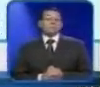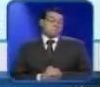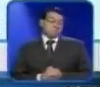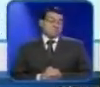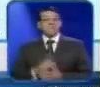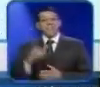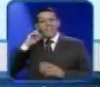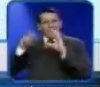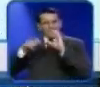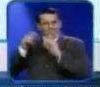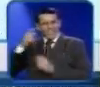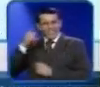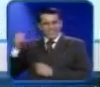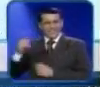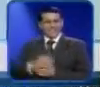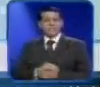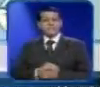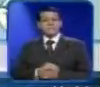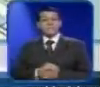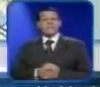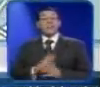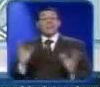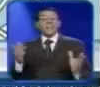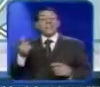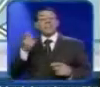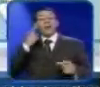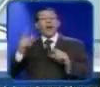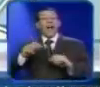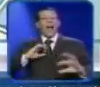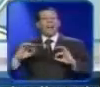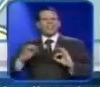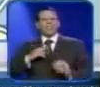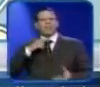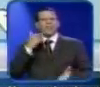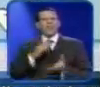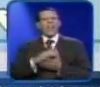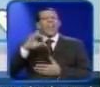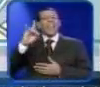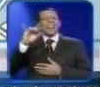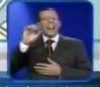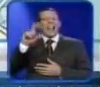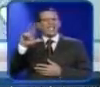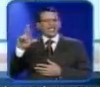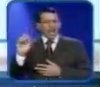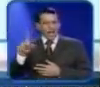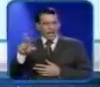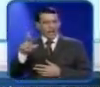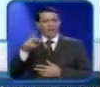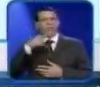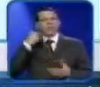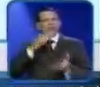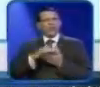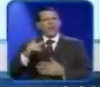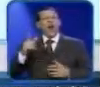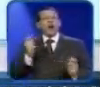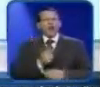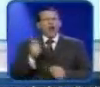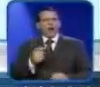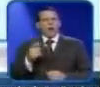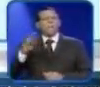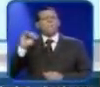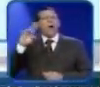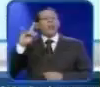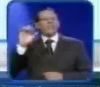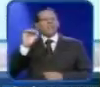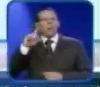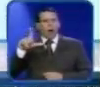Ese video que pudimos disfrutar fue dirigido nada menos que por el actor fallecido Heath Ledger. La producción de la banda de rock alternativo Modest